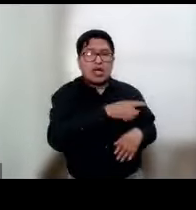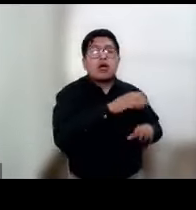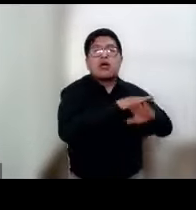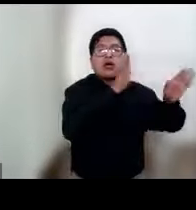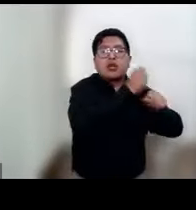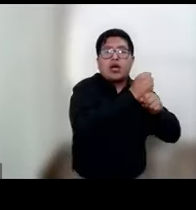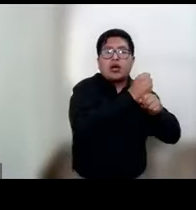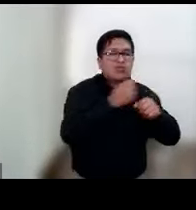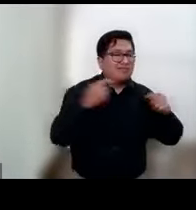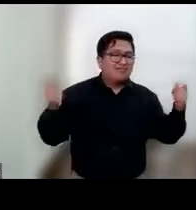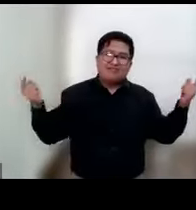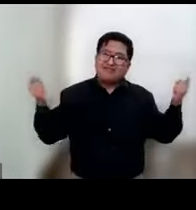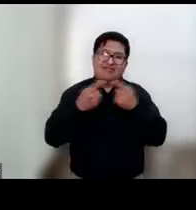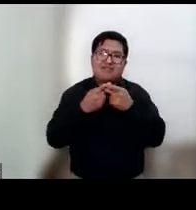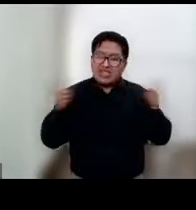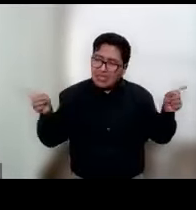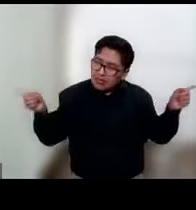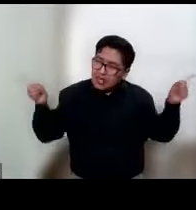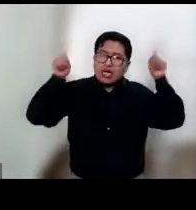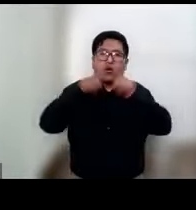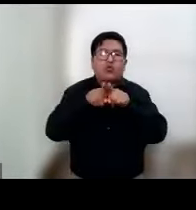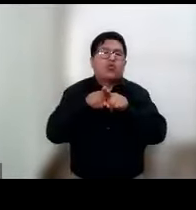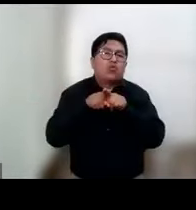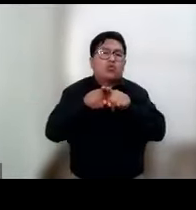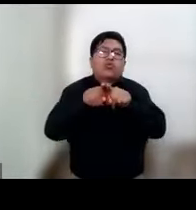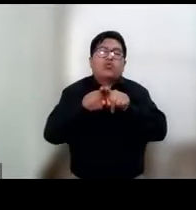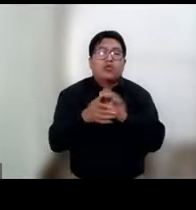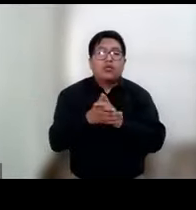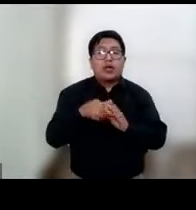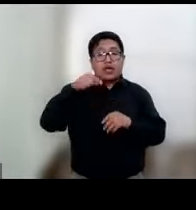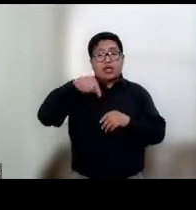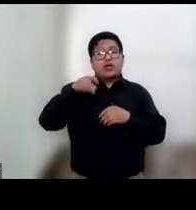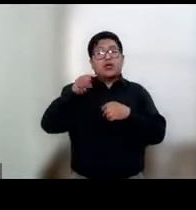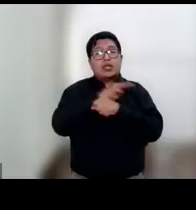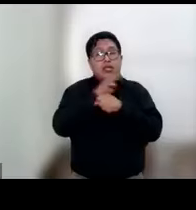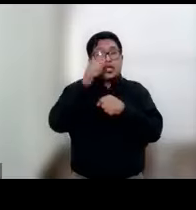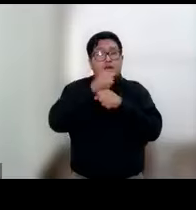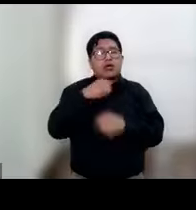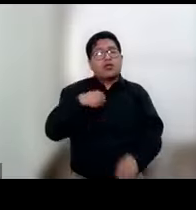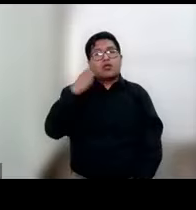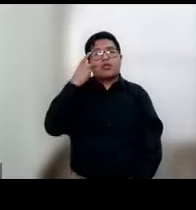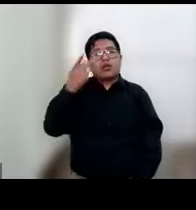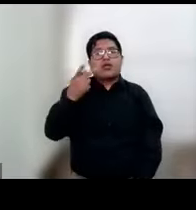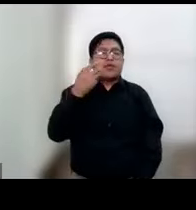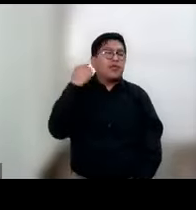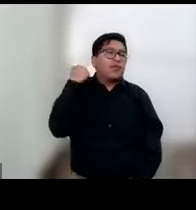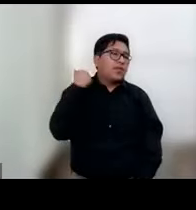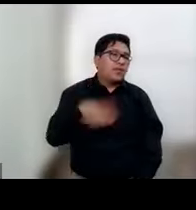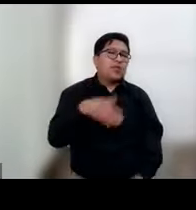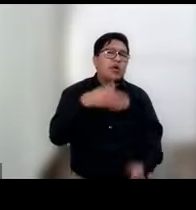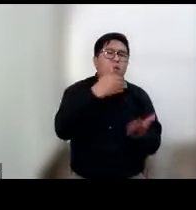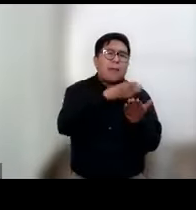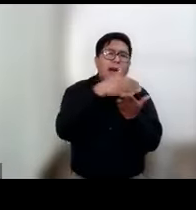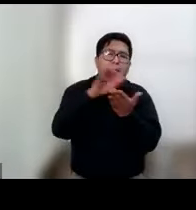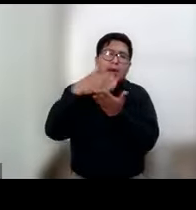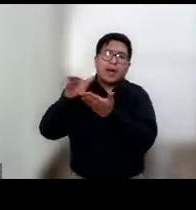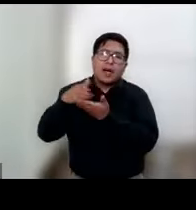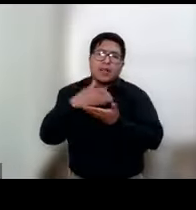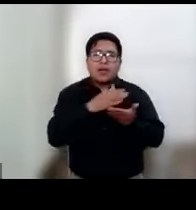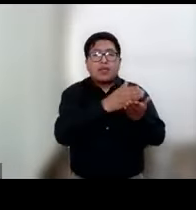ahora cuando vemos desde el ministro de trabajo la cantidad de despidos que han habido el año pasado de personas que